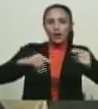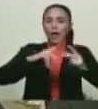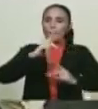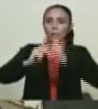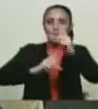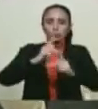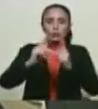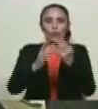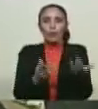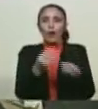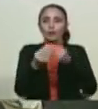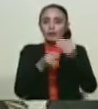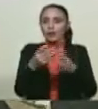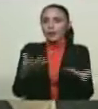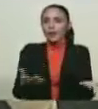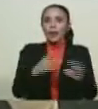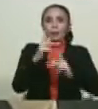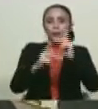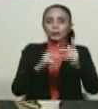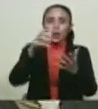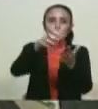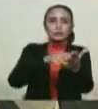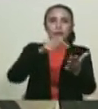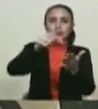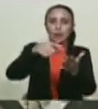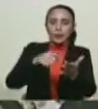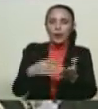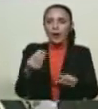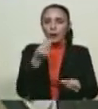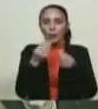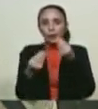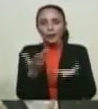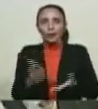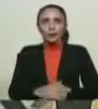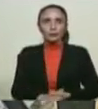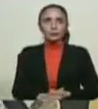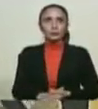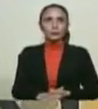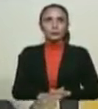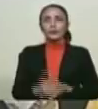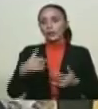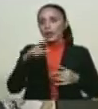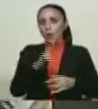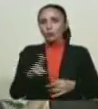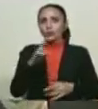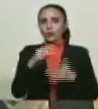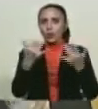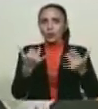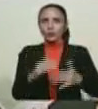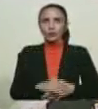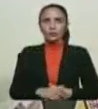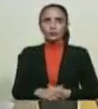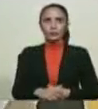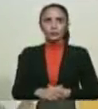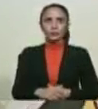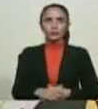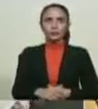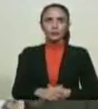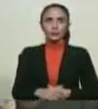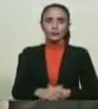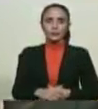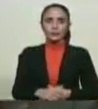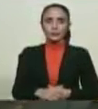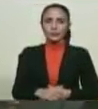tierras que son A1, óptimas para la agricultura y están siendo utilizadas por estos terratenientes